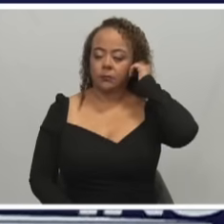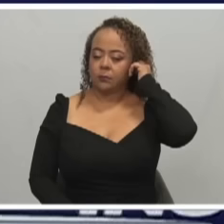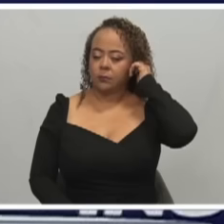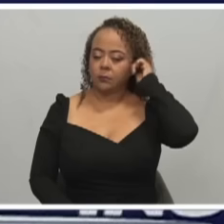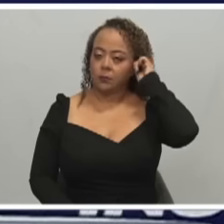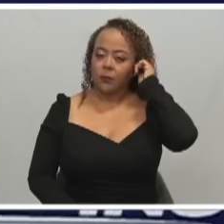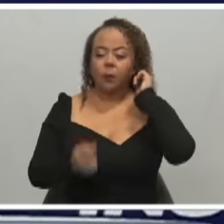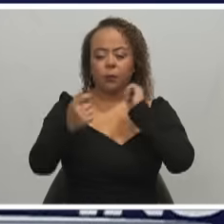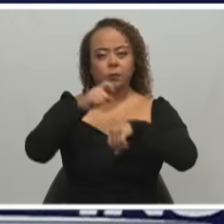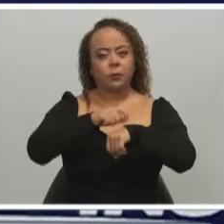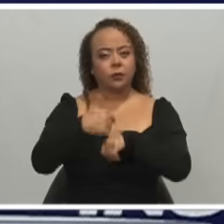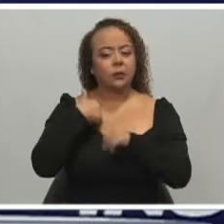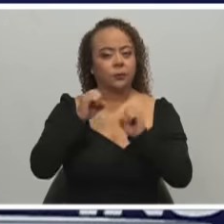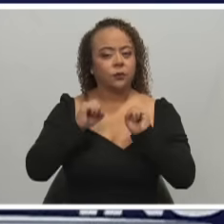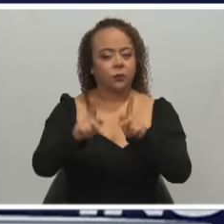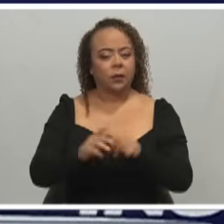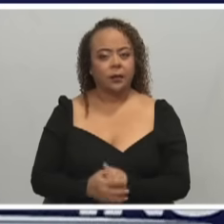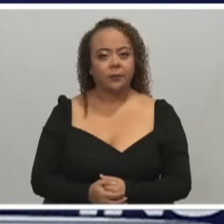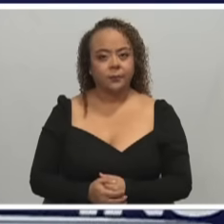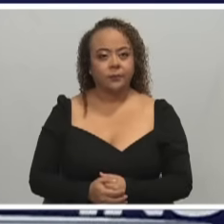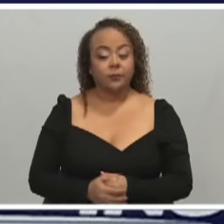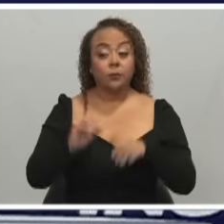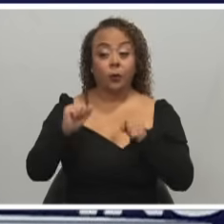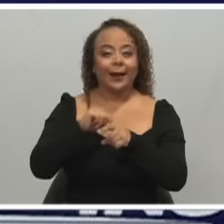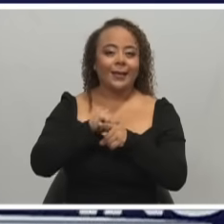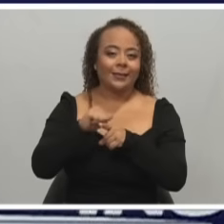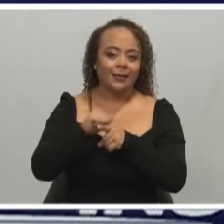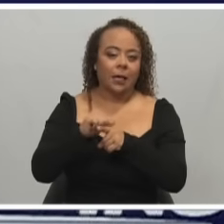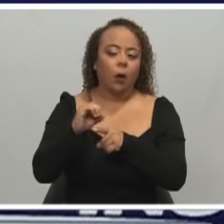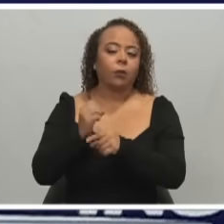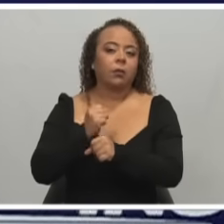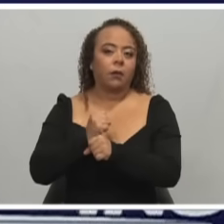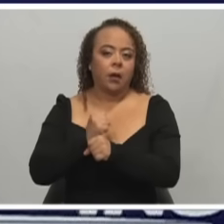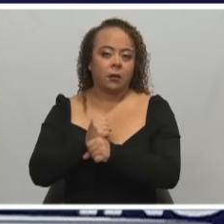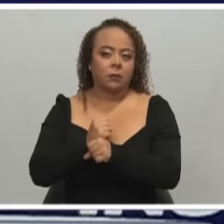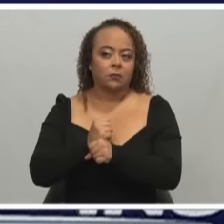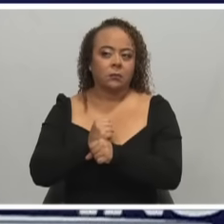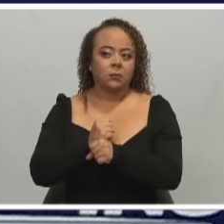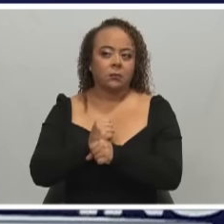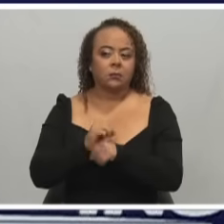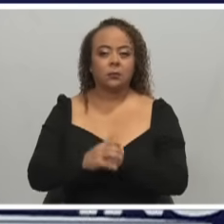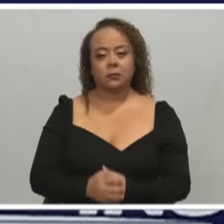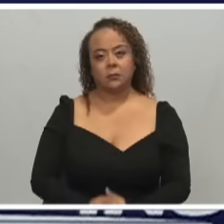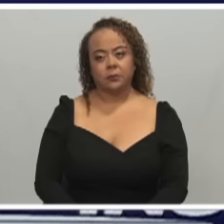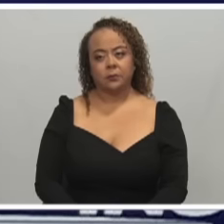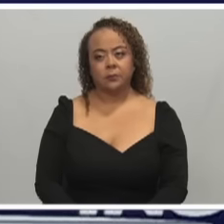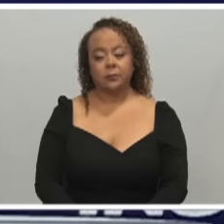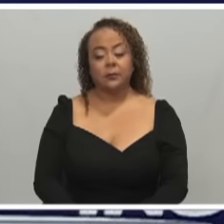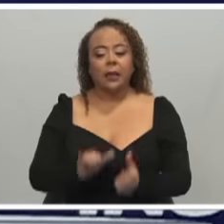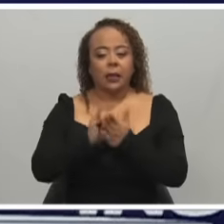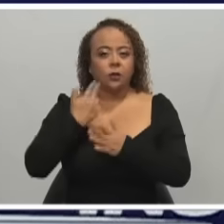tenemos la chance de poder ensayar o trabajar es ahí donde no nos vamos